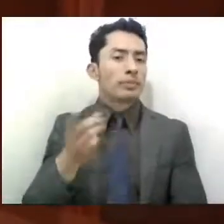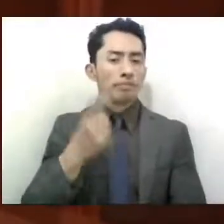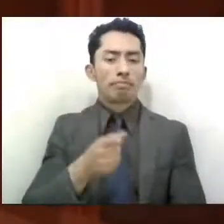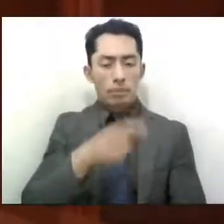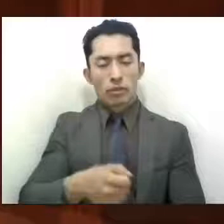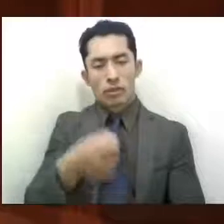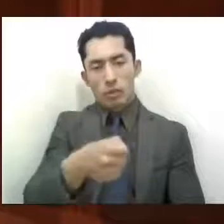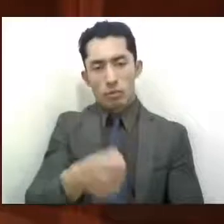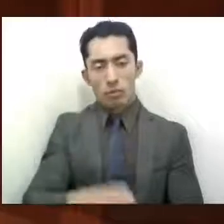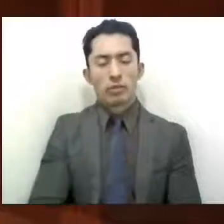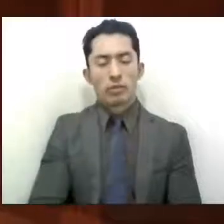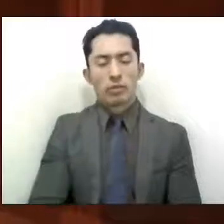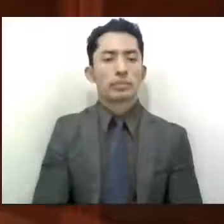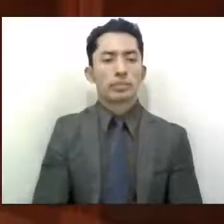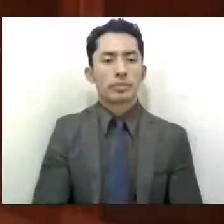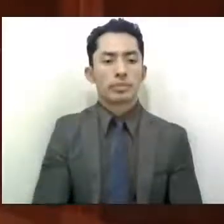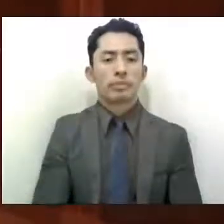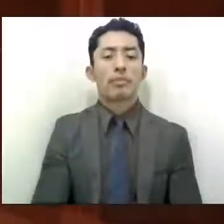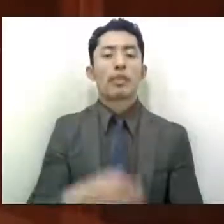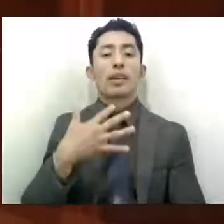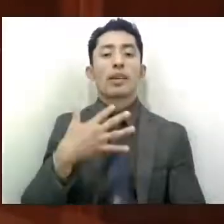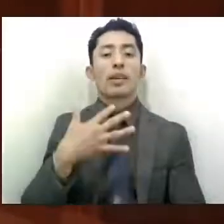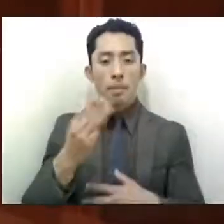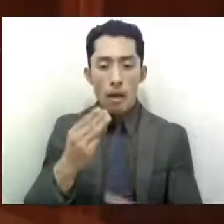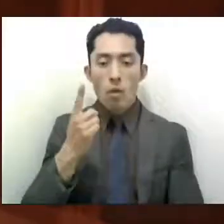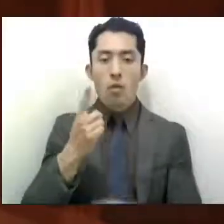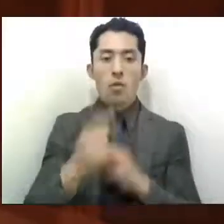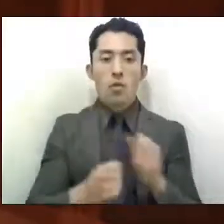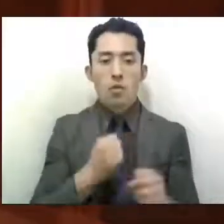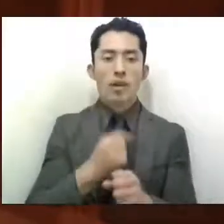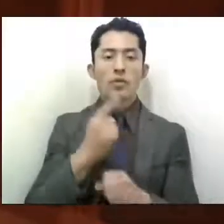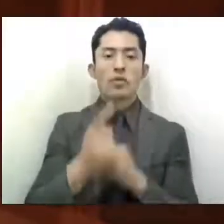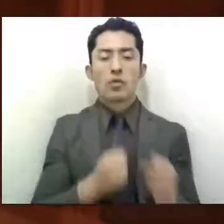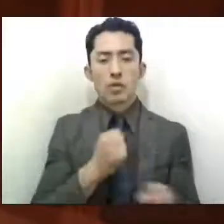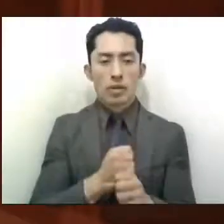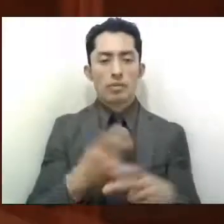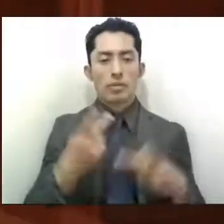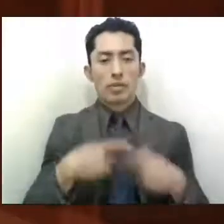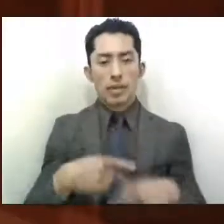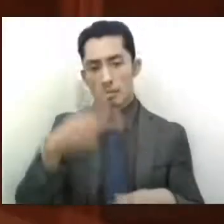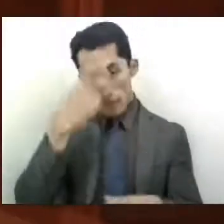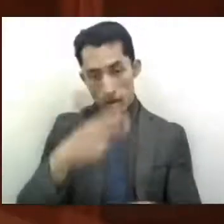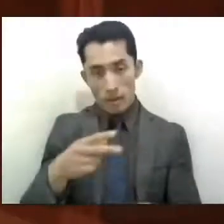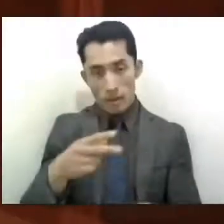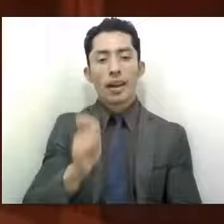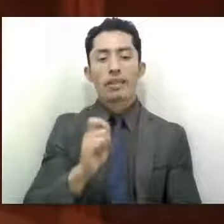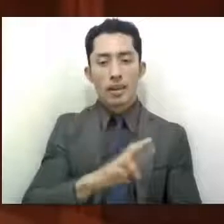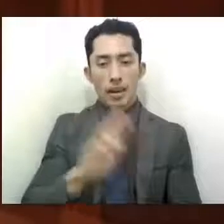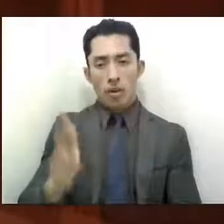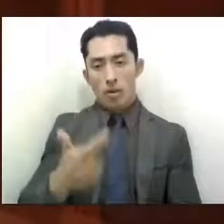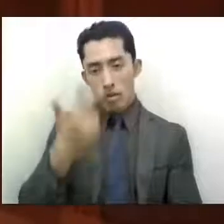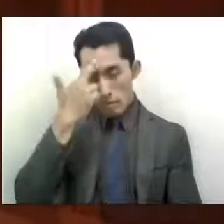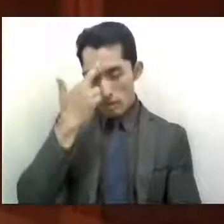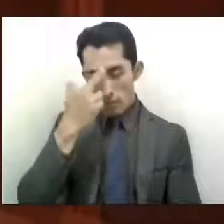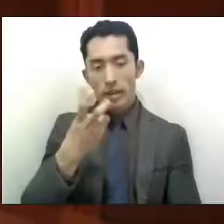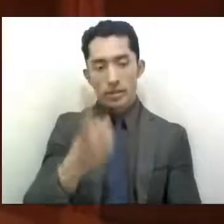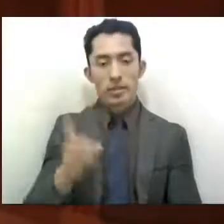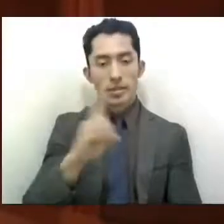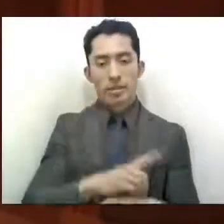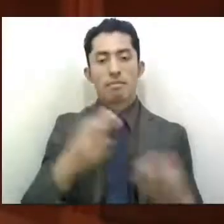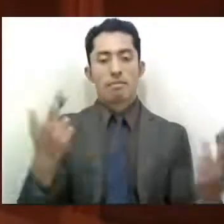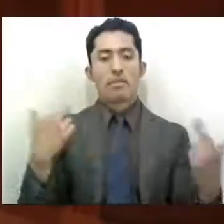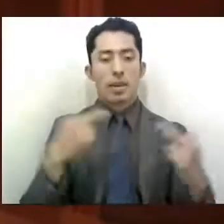Cada 15 de mayo, los mexicanos celebramos el Día del Maestro. De acuerdo con el decreto expedido por